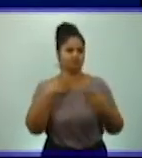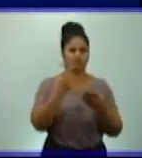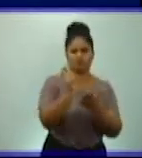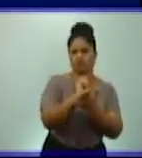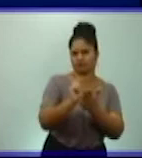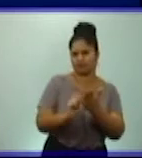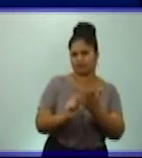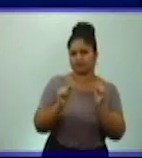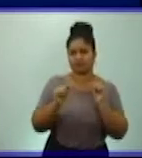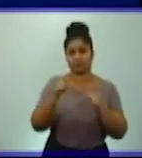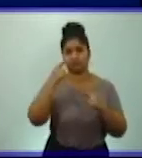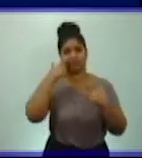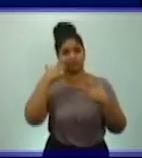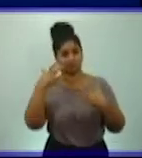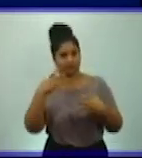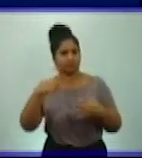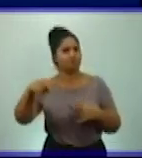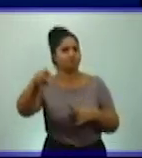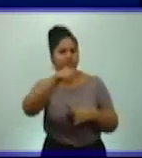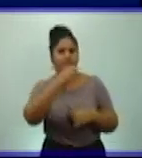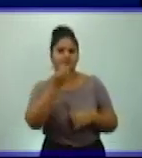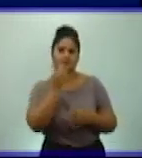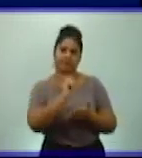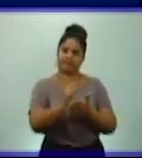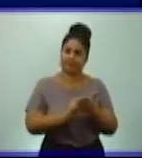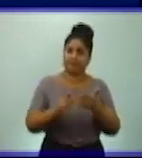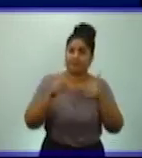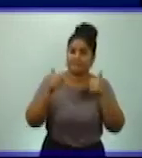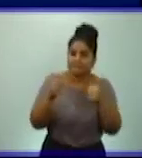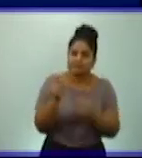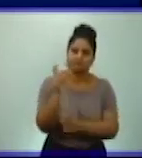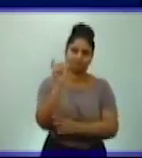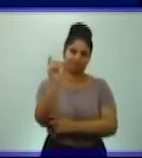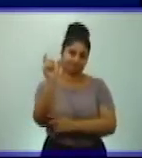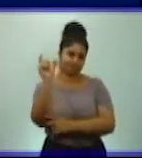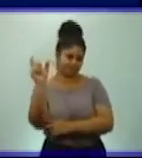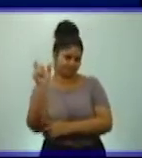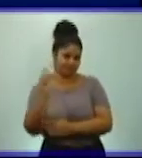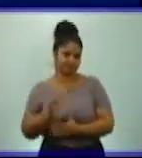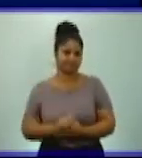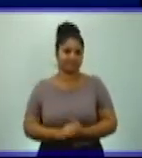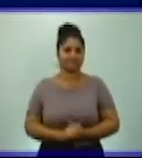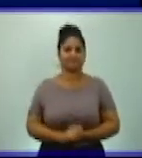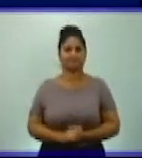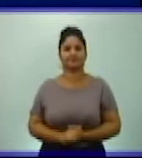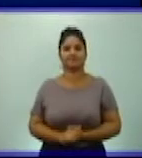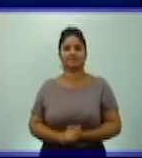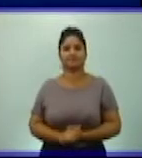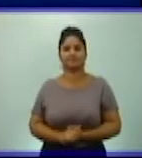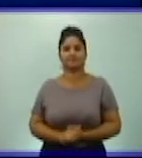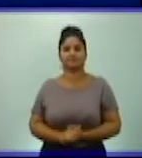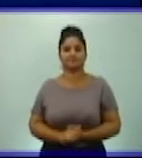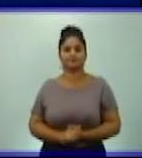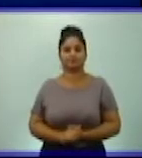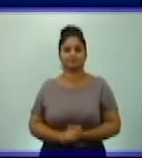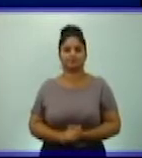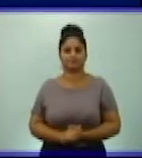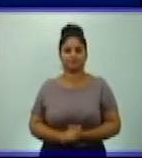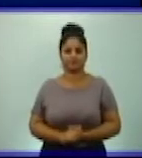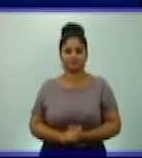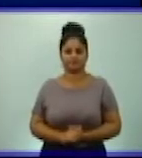es decir, la ortografía en función de la comprensión del texto, por el uso que hay de los dos puntos en esta